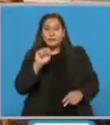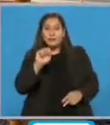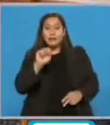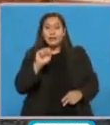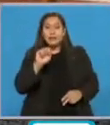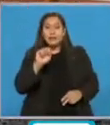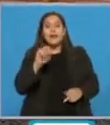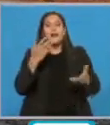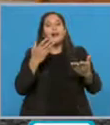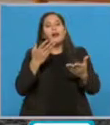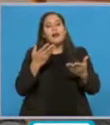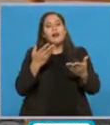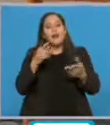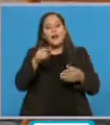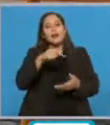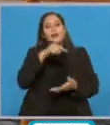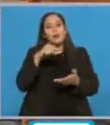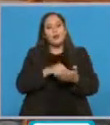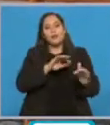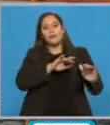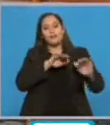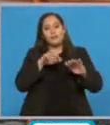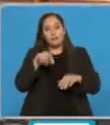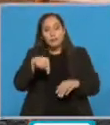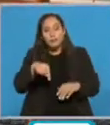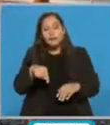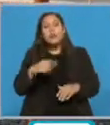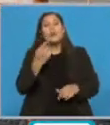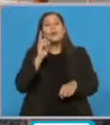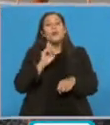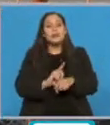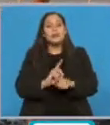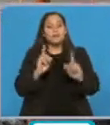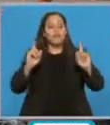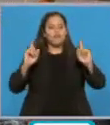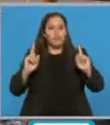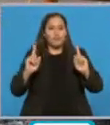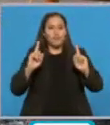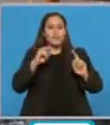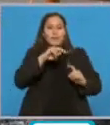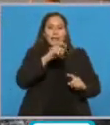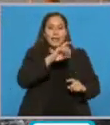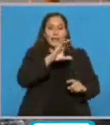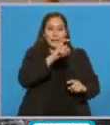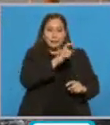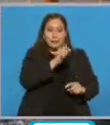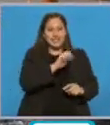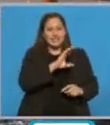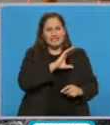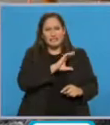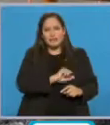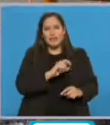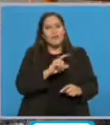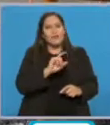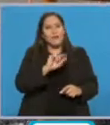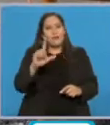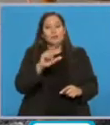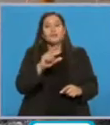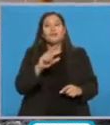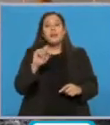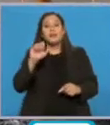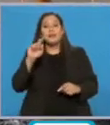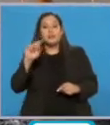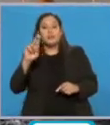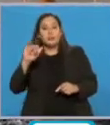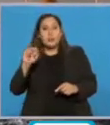cual aquí era la sede, como le decía, y un día se enfrentan el Necaxa, que era de arraigo, bien popular, y el